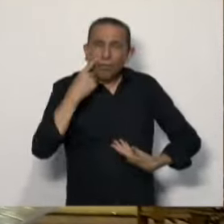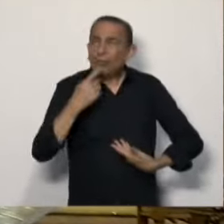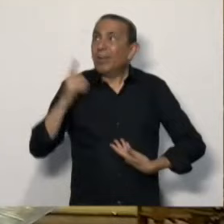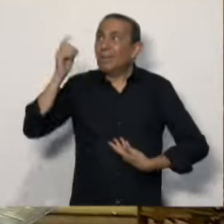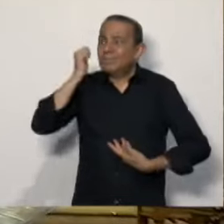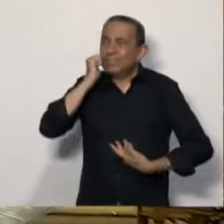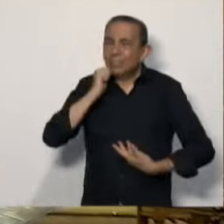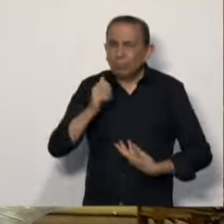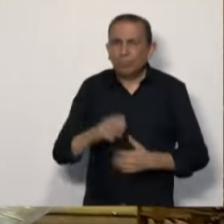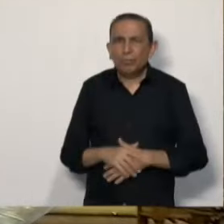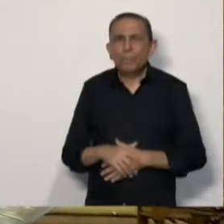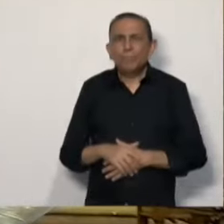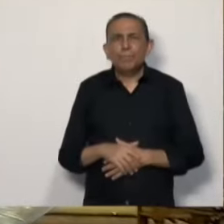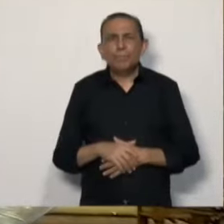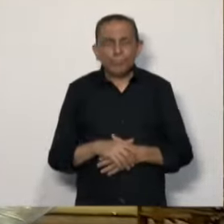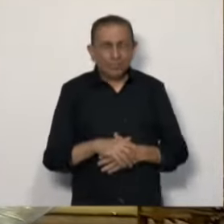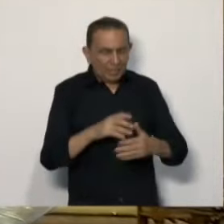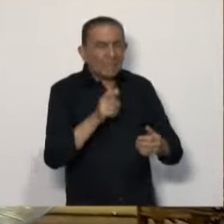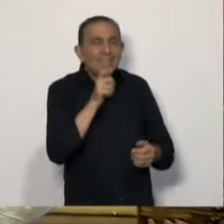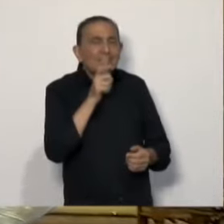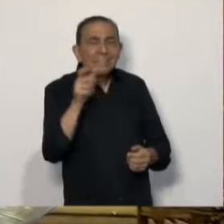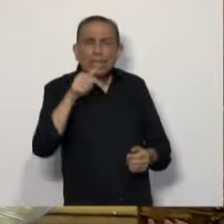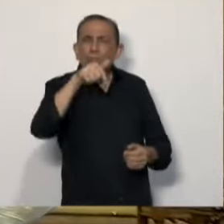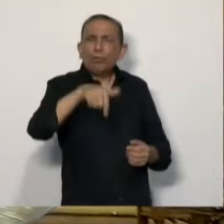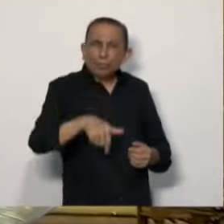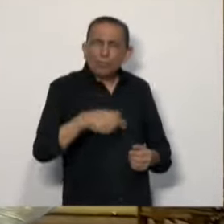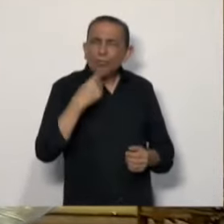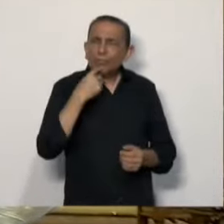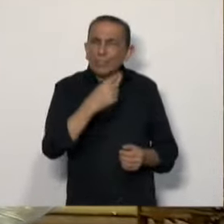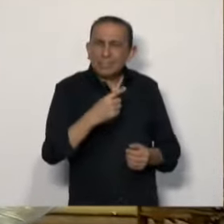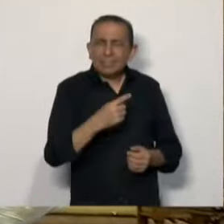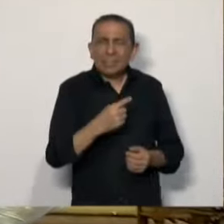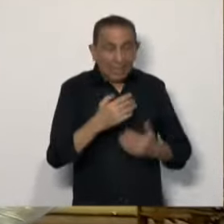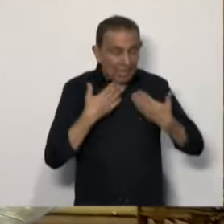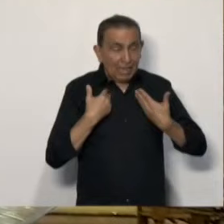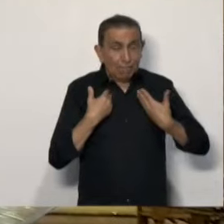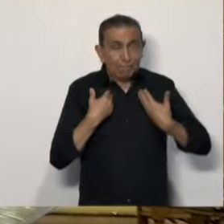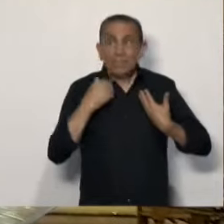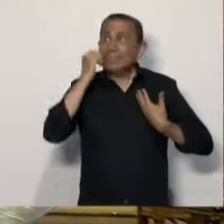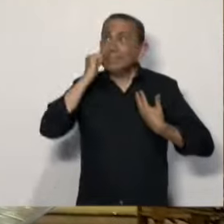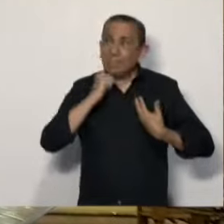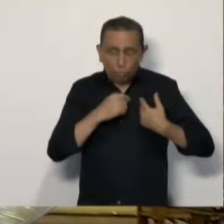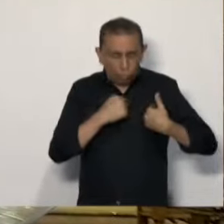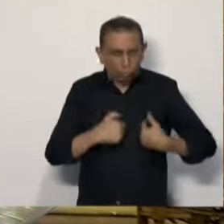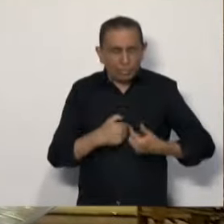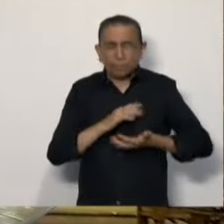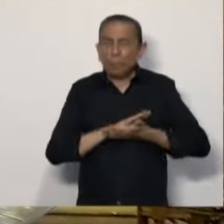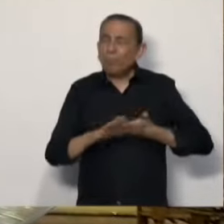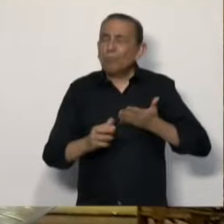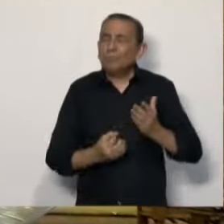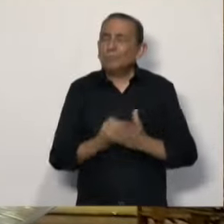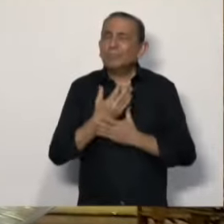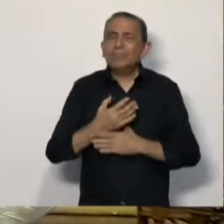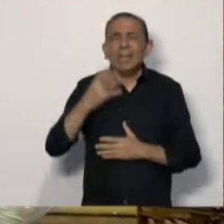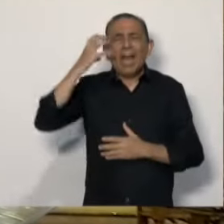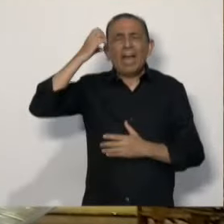Repito, la antífona del Salmo de hoy: «Crea en mí, Señor, un corazón puro». Y me hizo acordar de esta